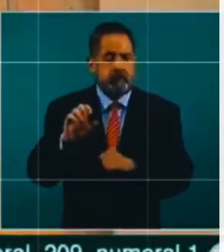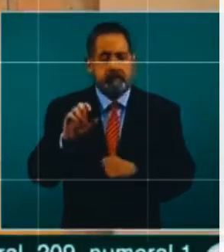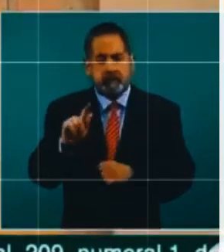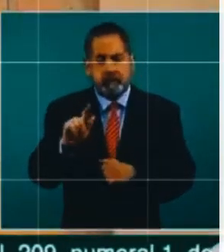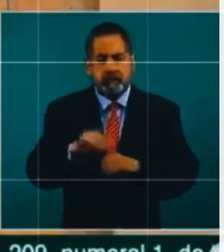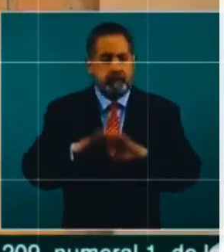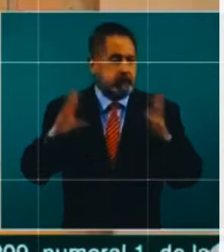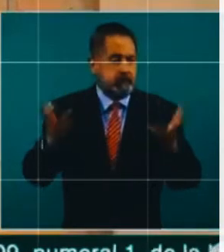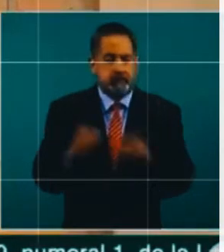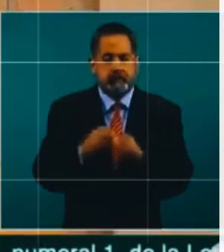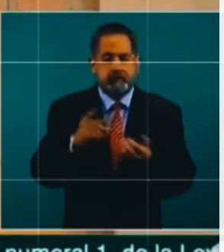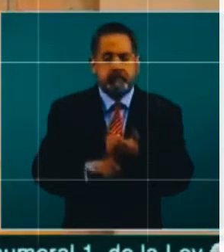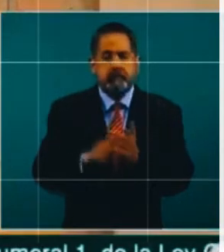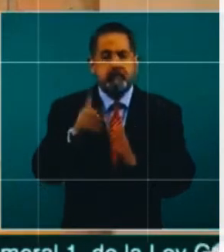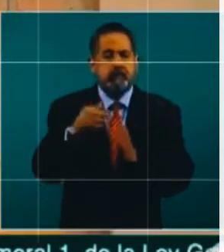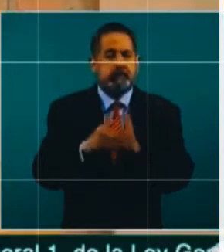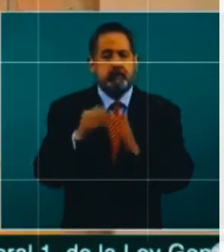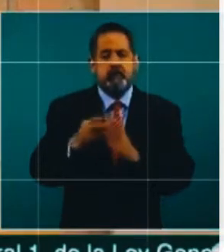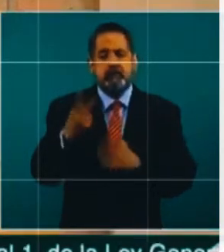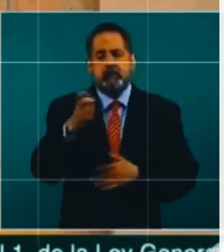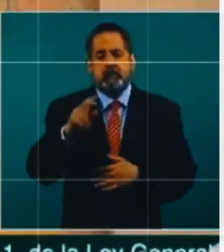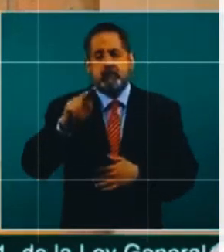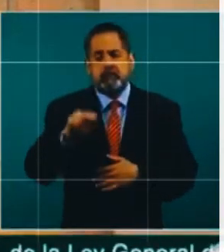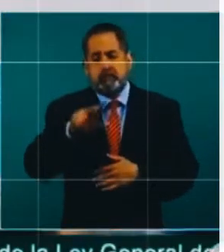535.670, siendo el total de